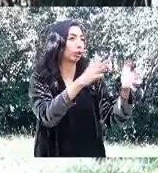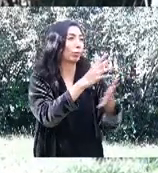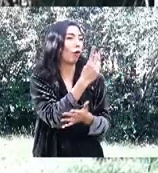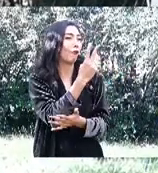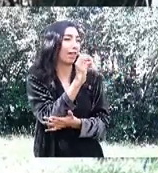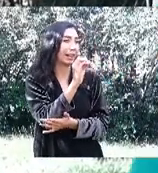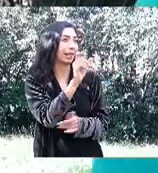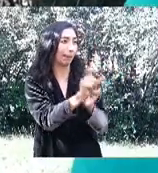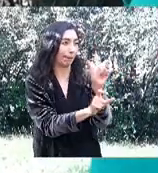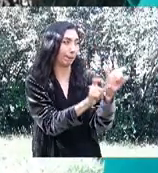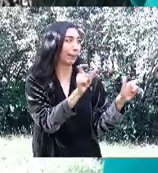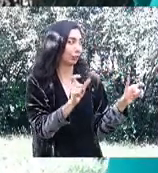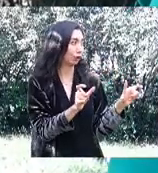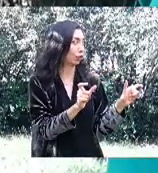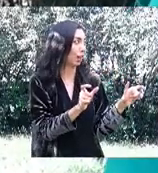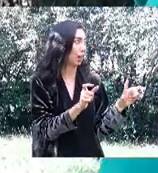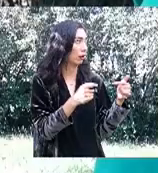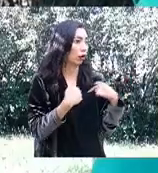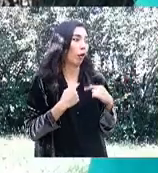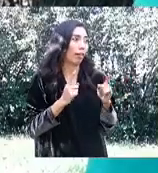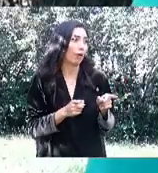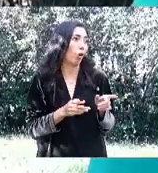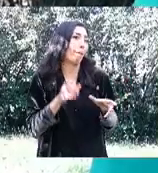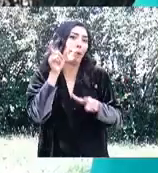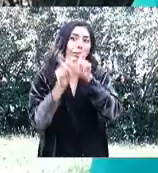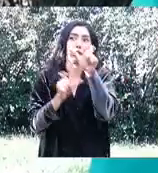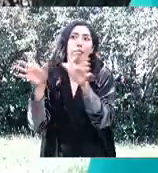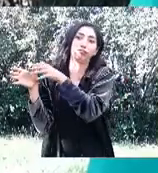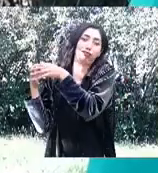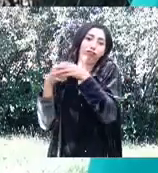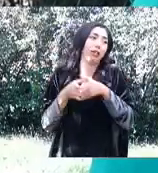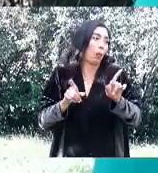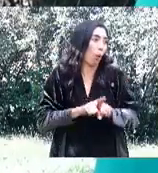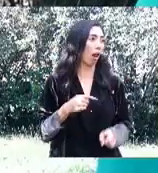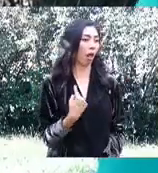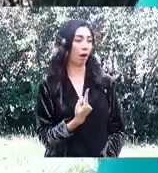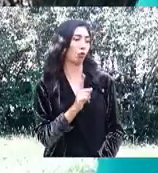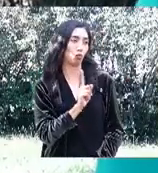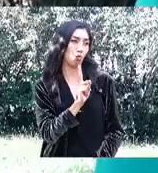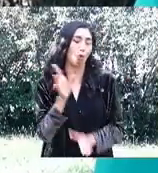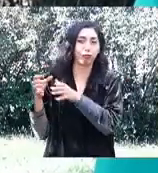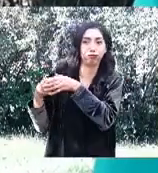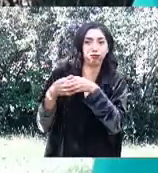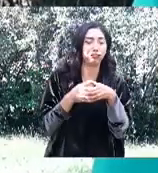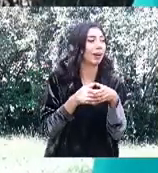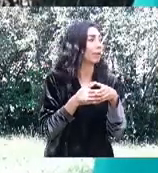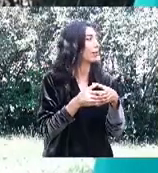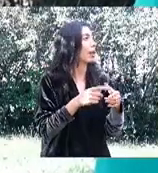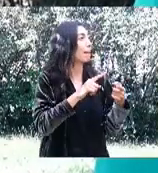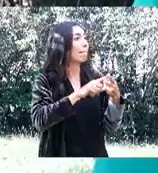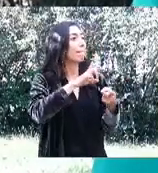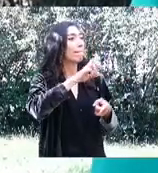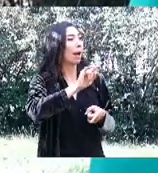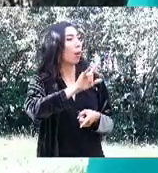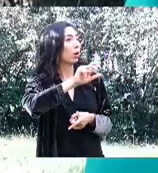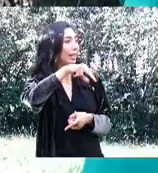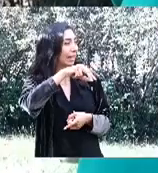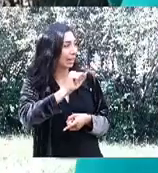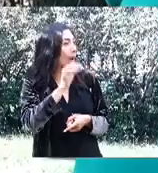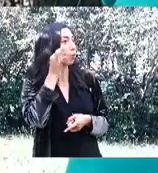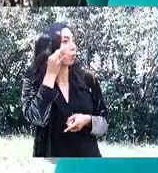personas por lo que yo tenía que venir con muchas personas también aquí a este especie de escenario estamos con Paulina que es